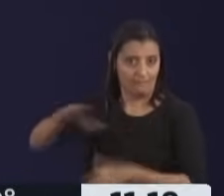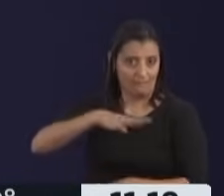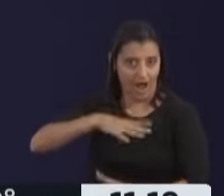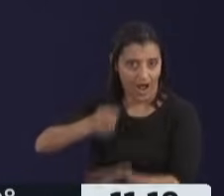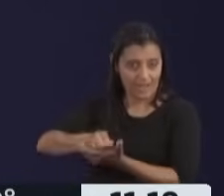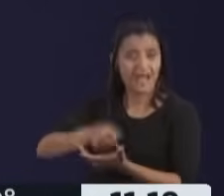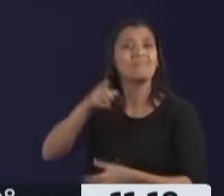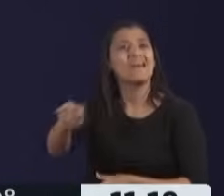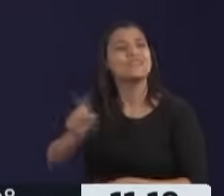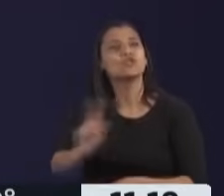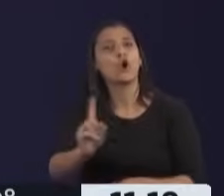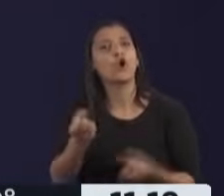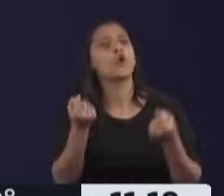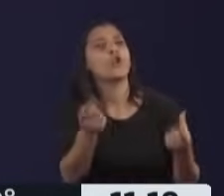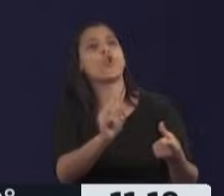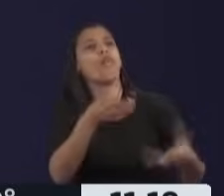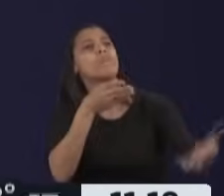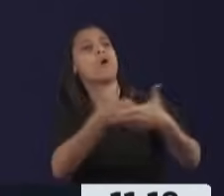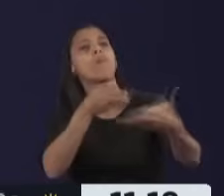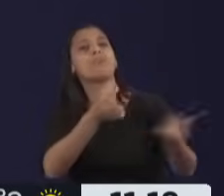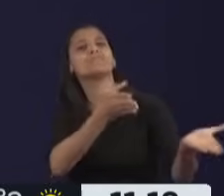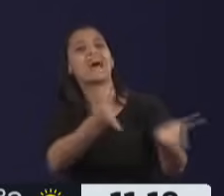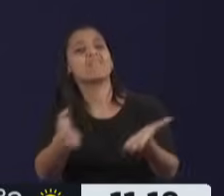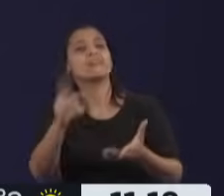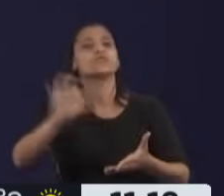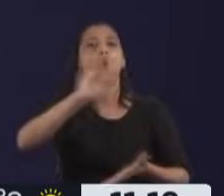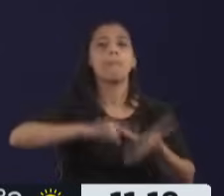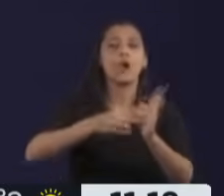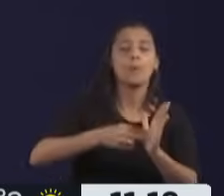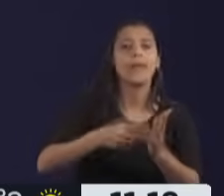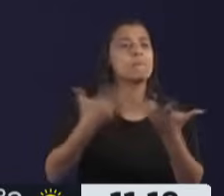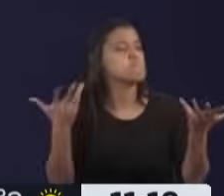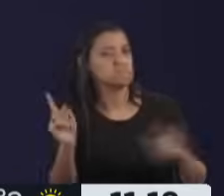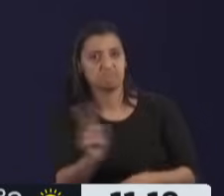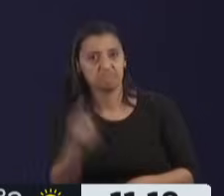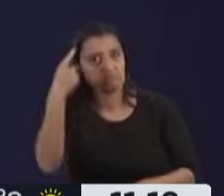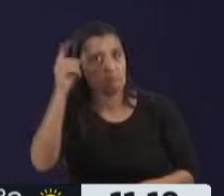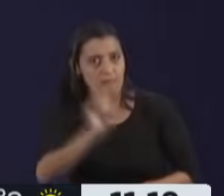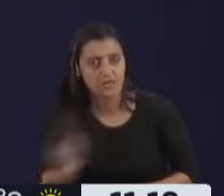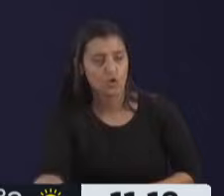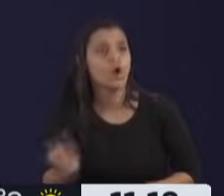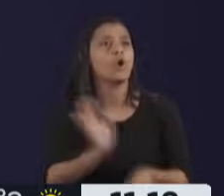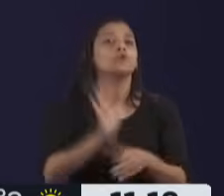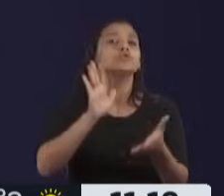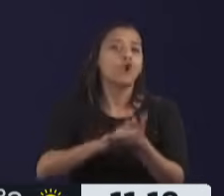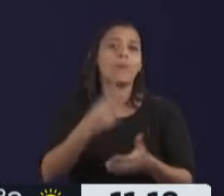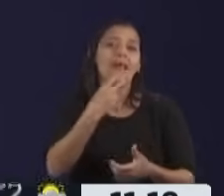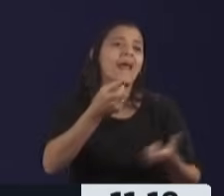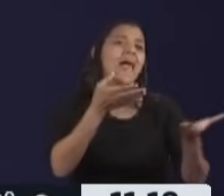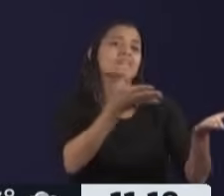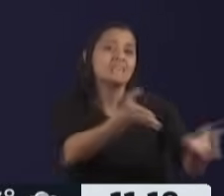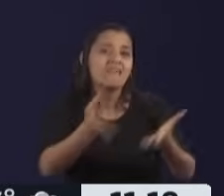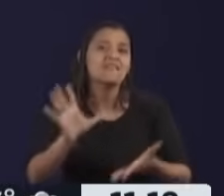debería traducirse en absolutamente ningún problema en cuanto a la prestación del servicio o a